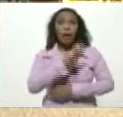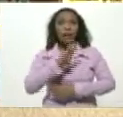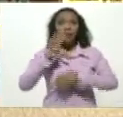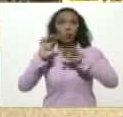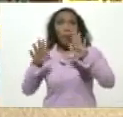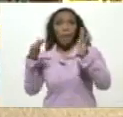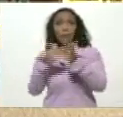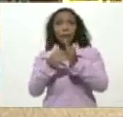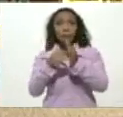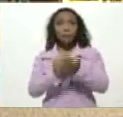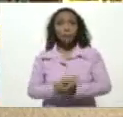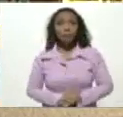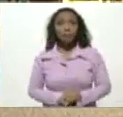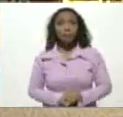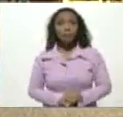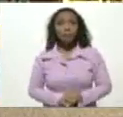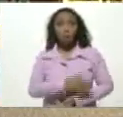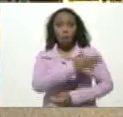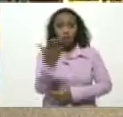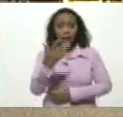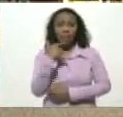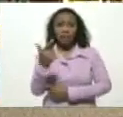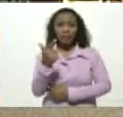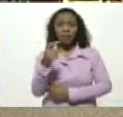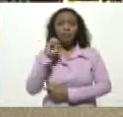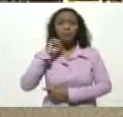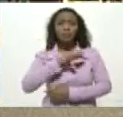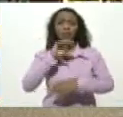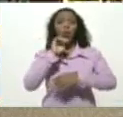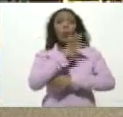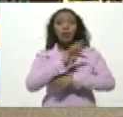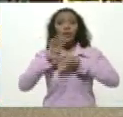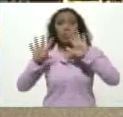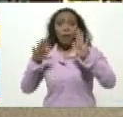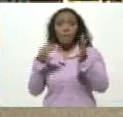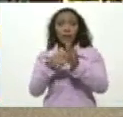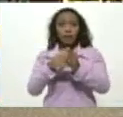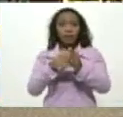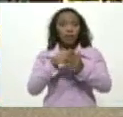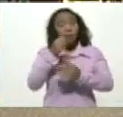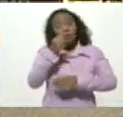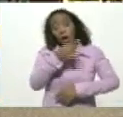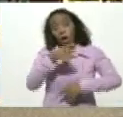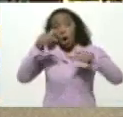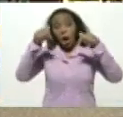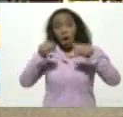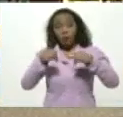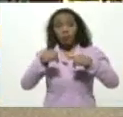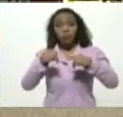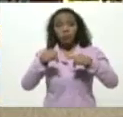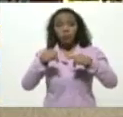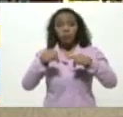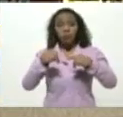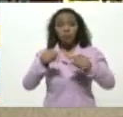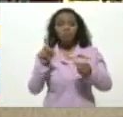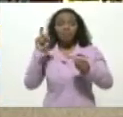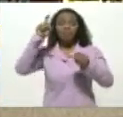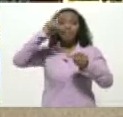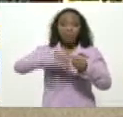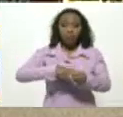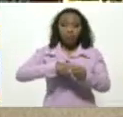49.000. Ustedes dirán, ¿qué es el hito 49.000? Bueno, hoy se está